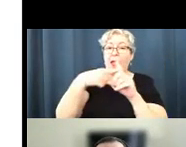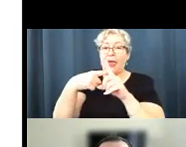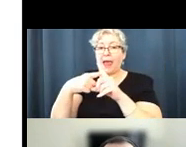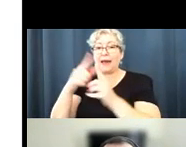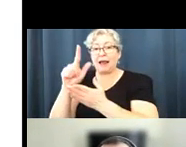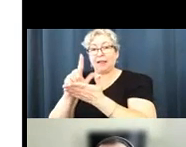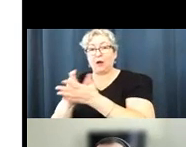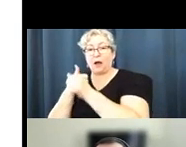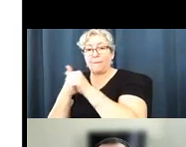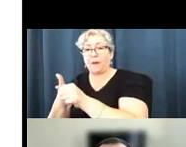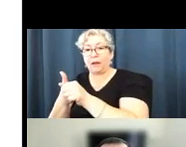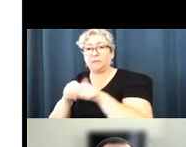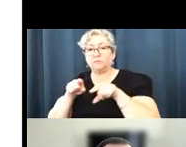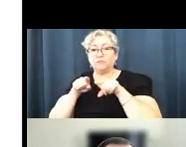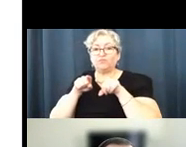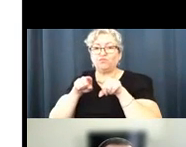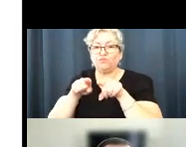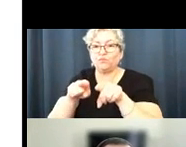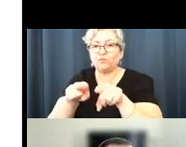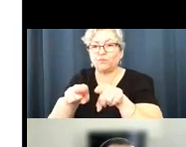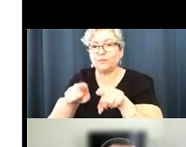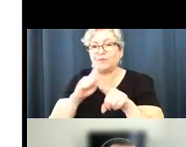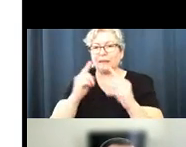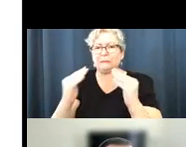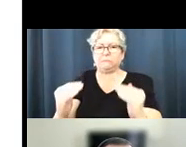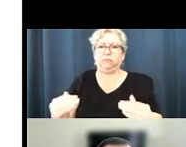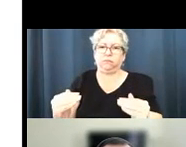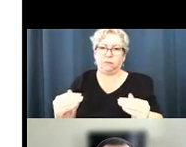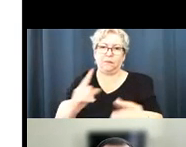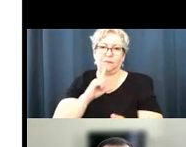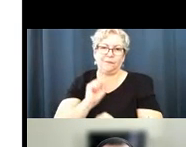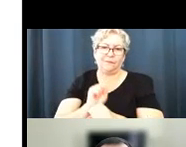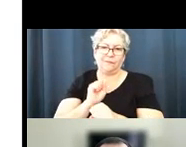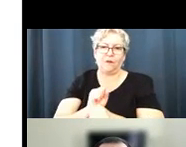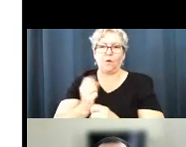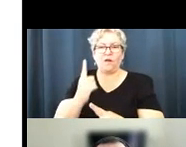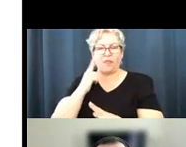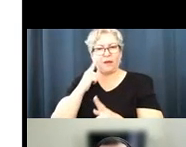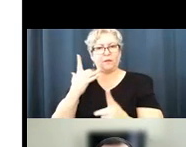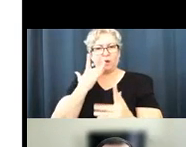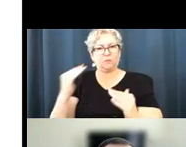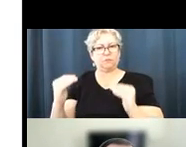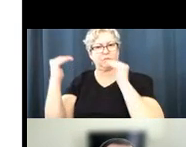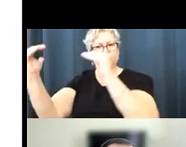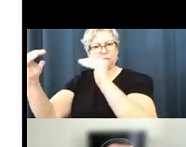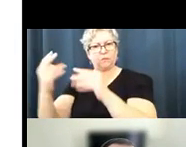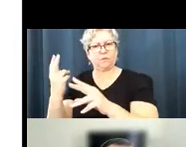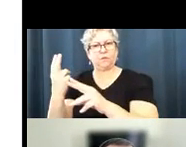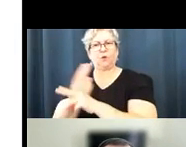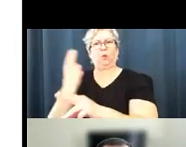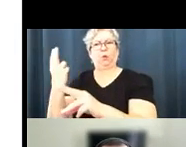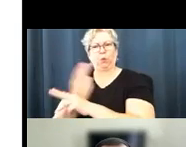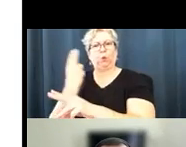la accesibilidad el cumplimiento legal como una barra baja. Y nosotros verdaderamente